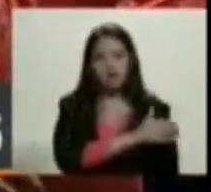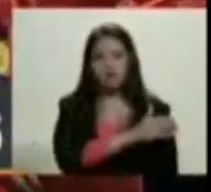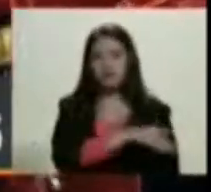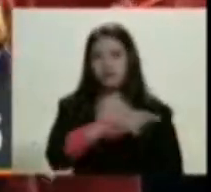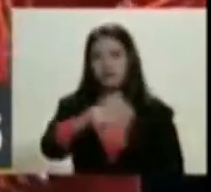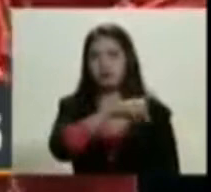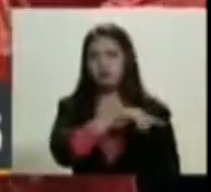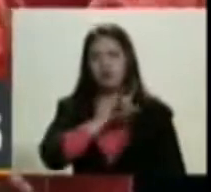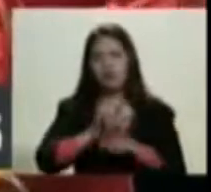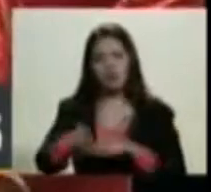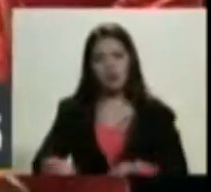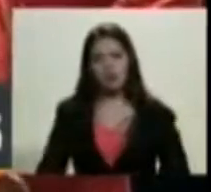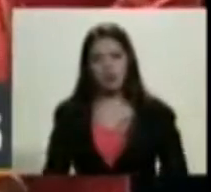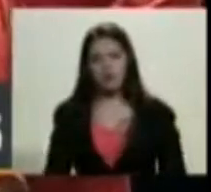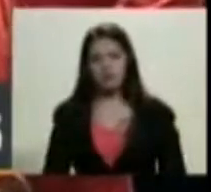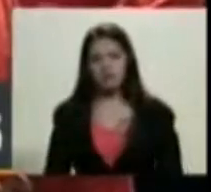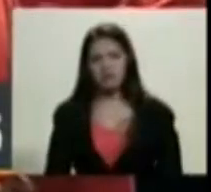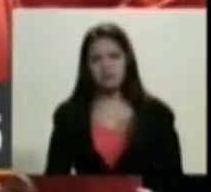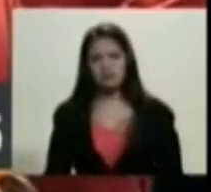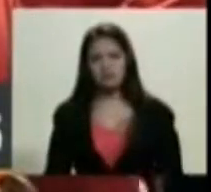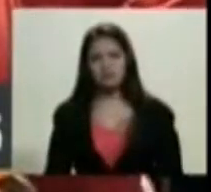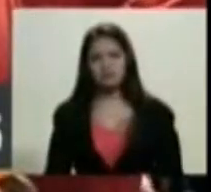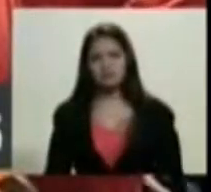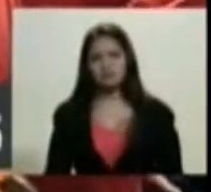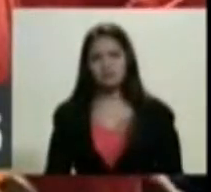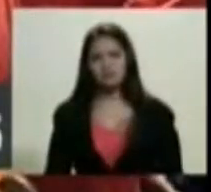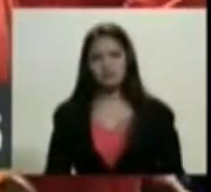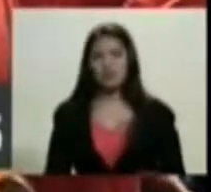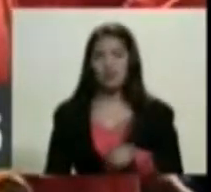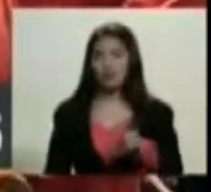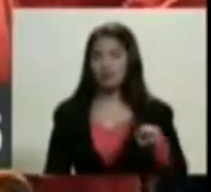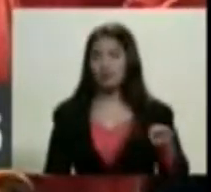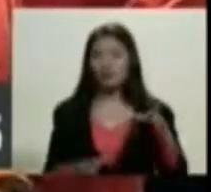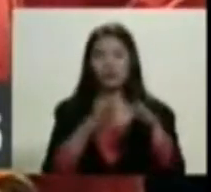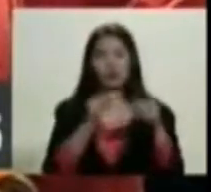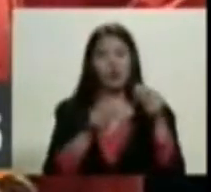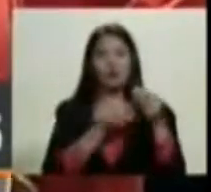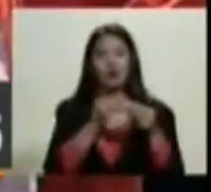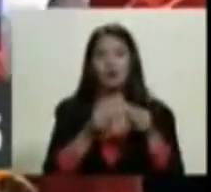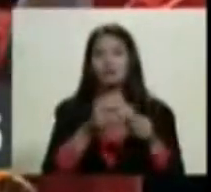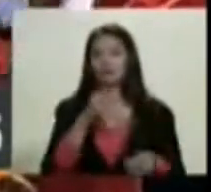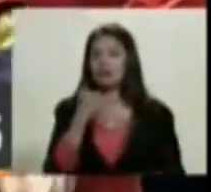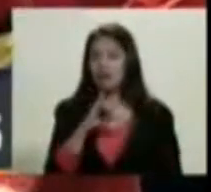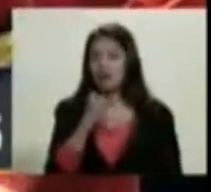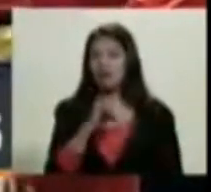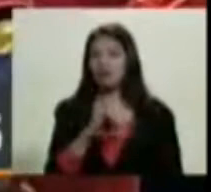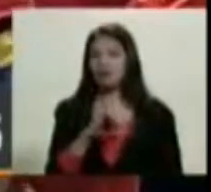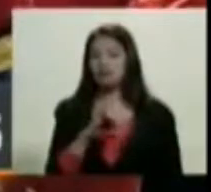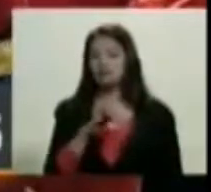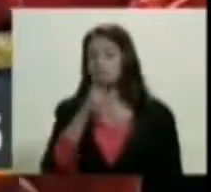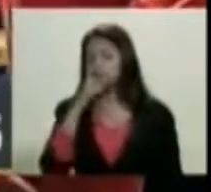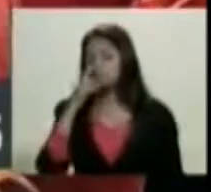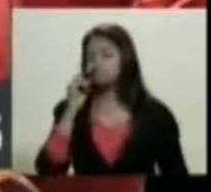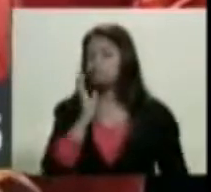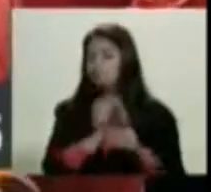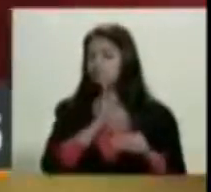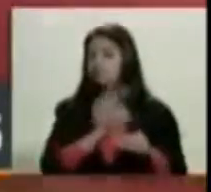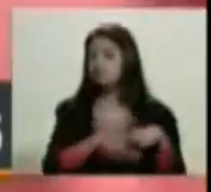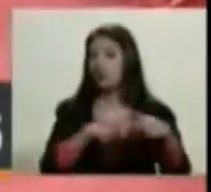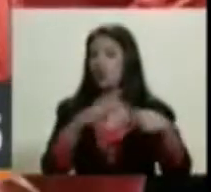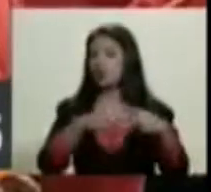calamos a traidores. Todos esos delitos tienen sanciones y